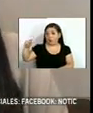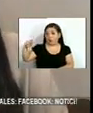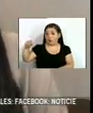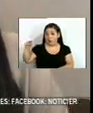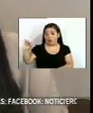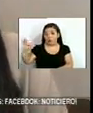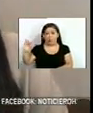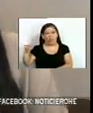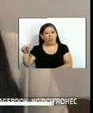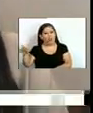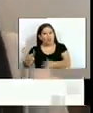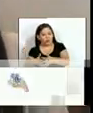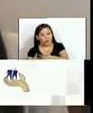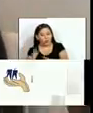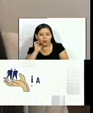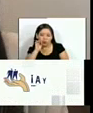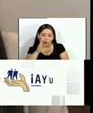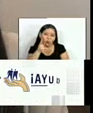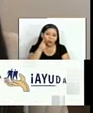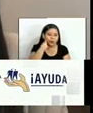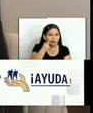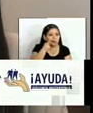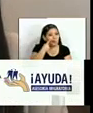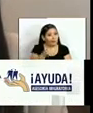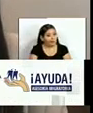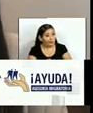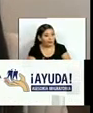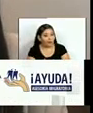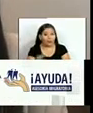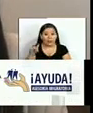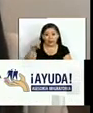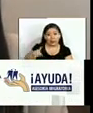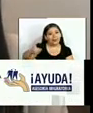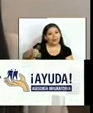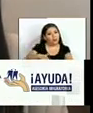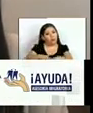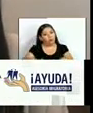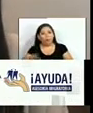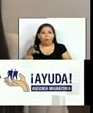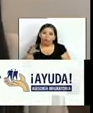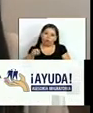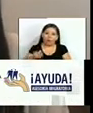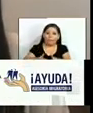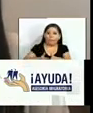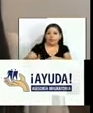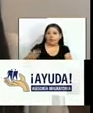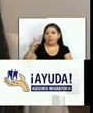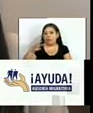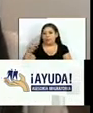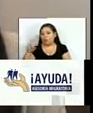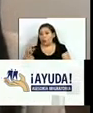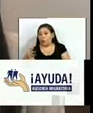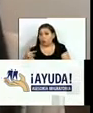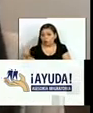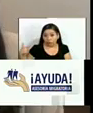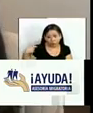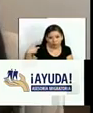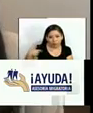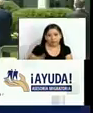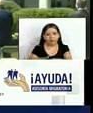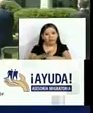que a finales de este año o a inicios del 2021 se cuente con una vacuna contra el